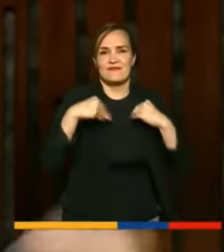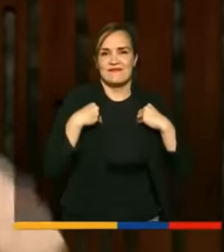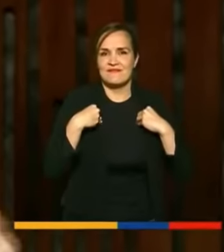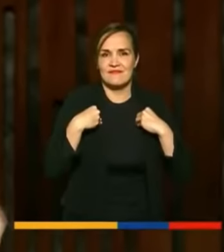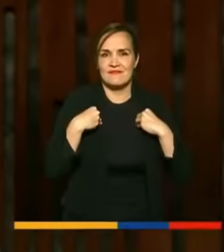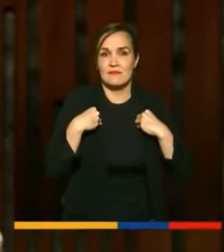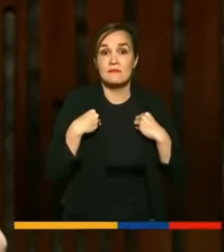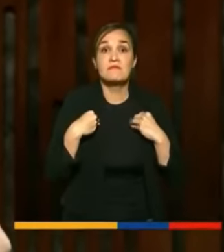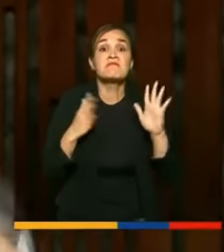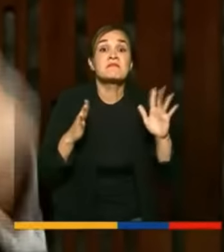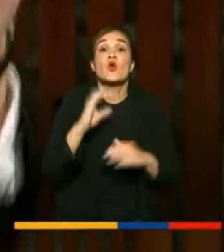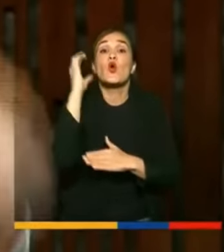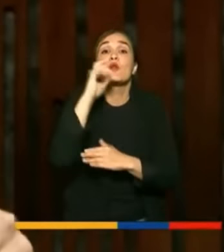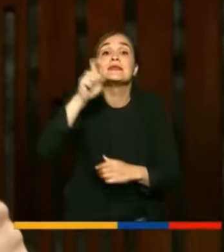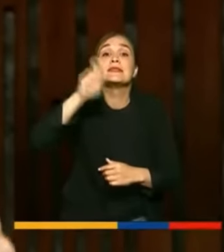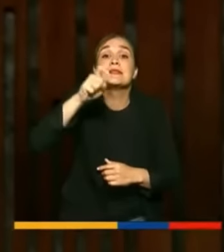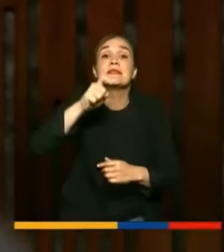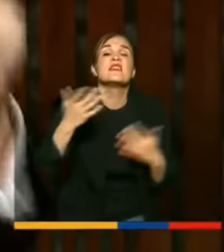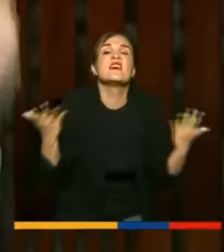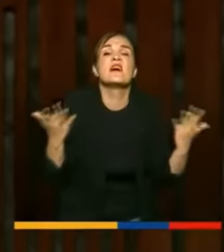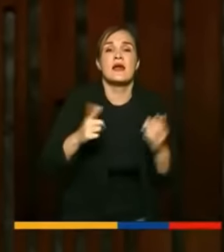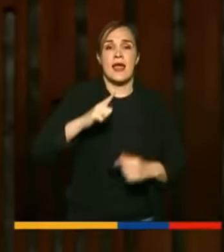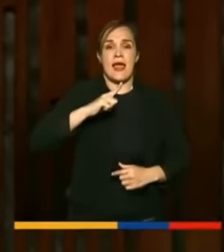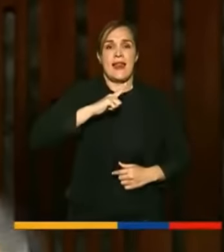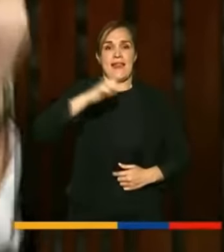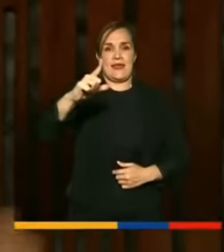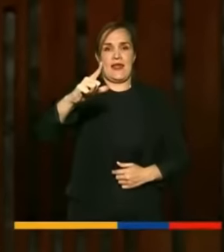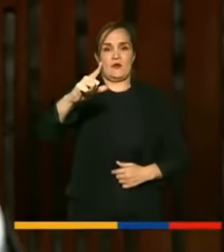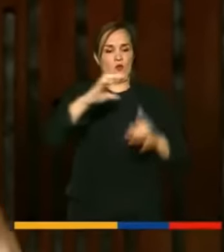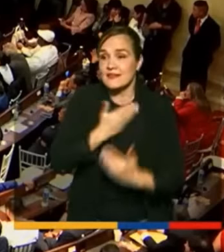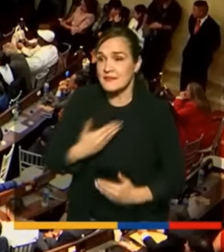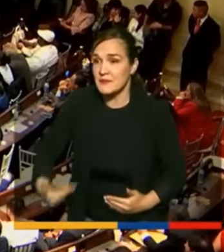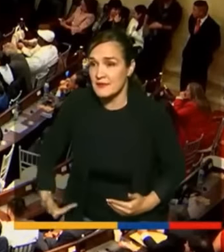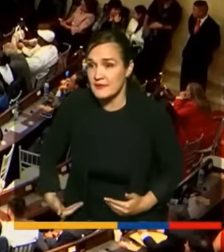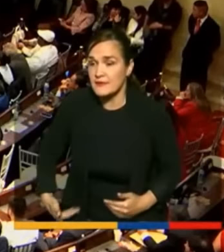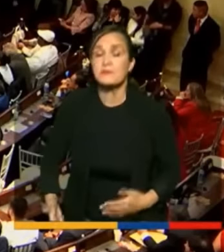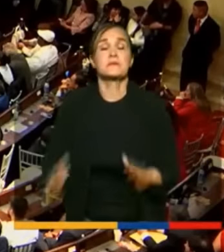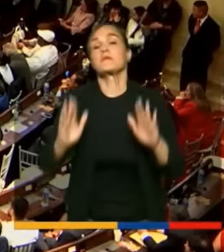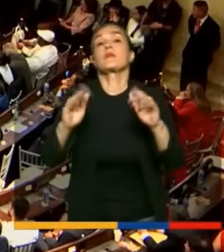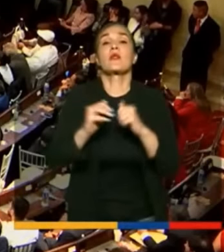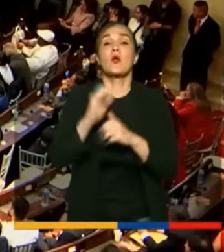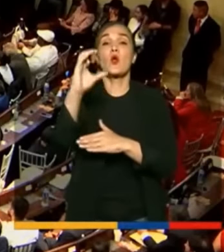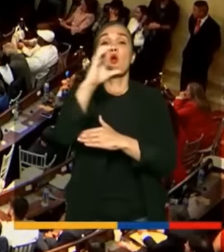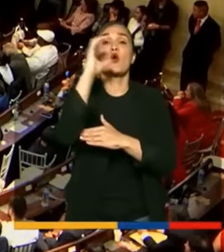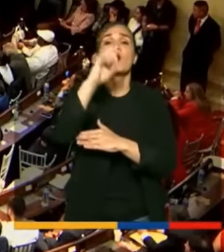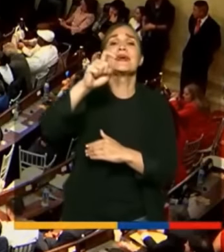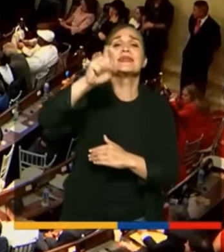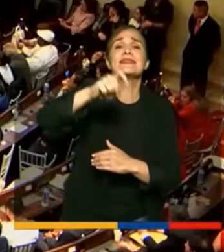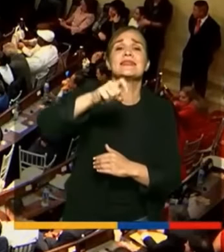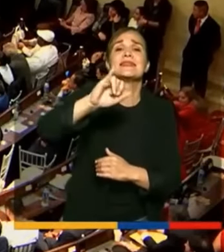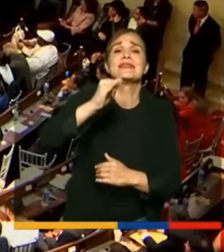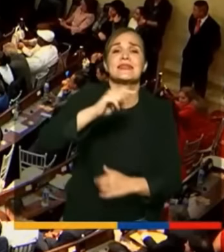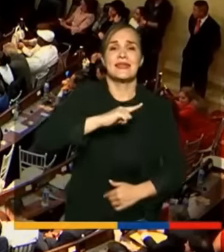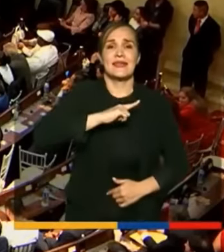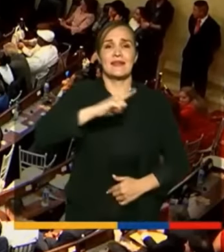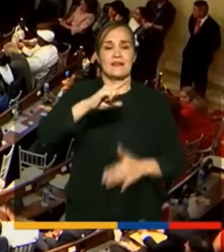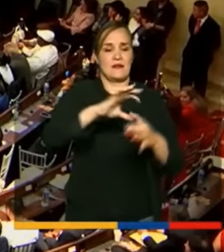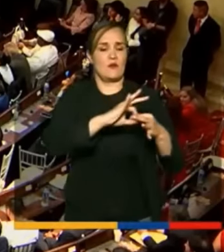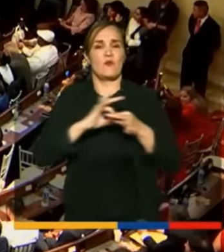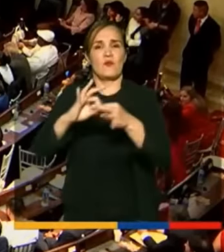Lo que sí necesita Colombia es liderazgo, unidad y trabajo. Lo que Colombia sí necesita es liderazgo, unidad y trabajo.